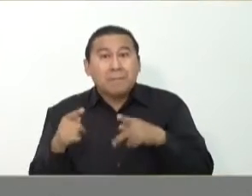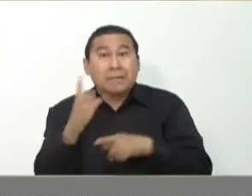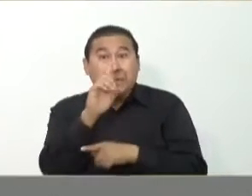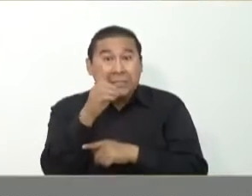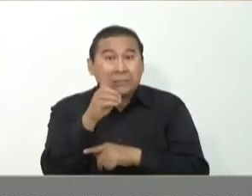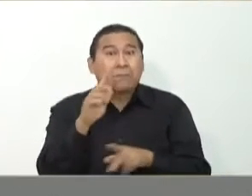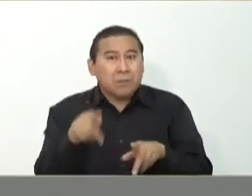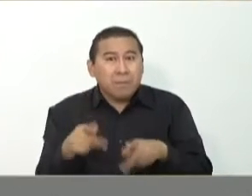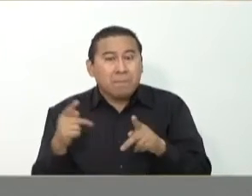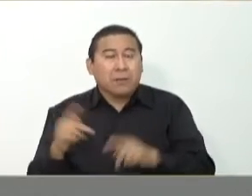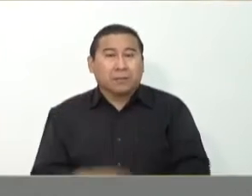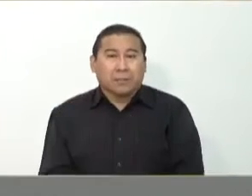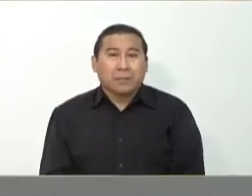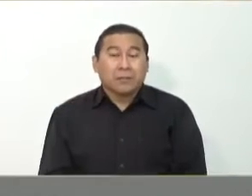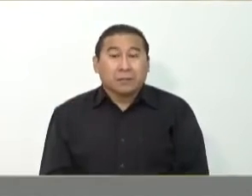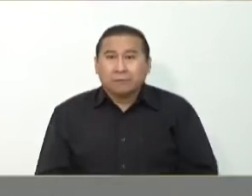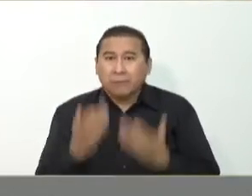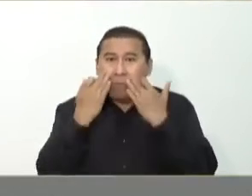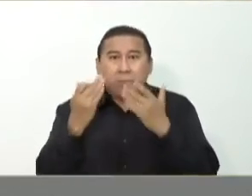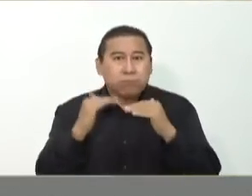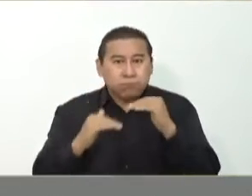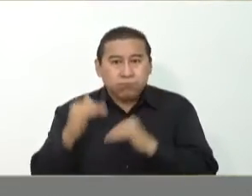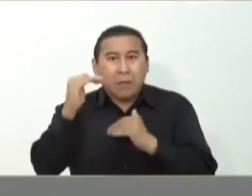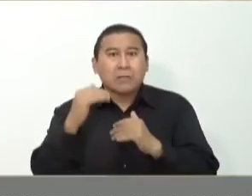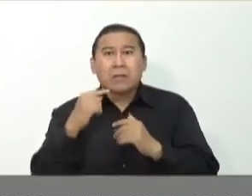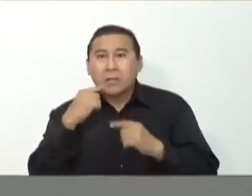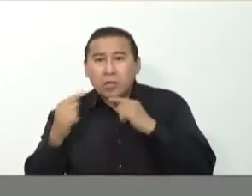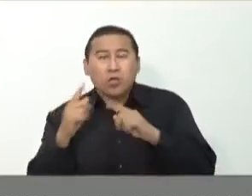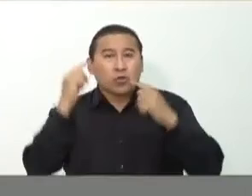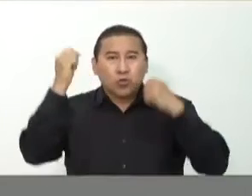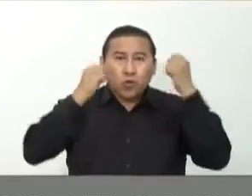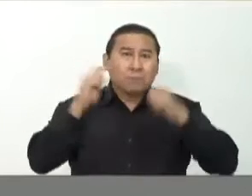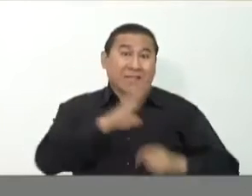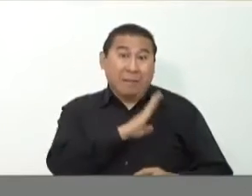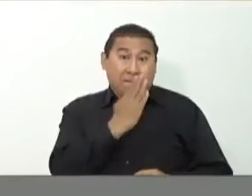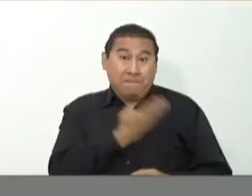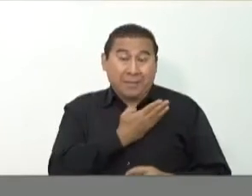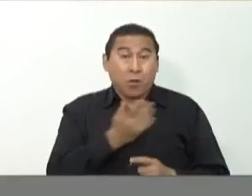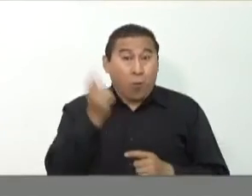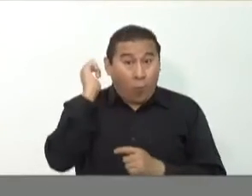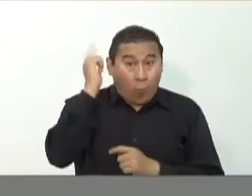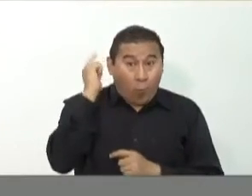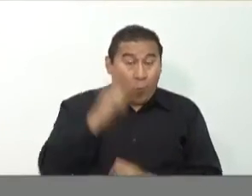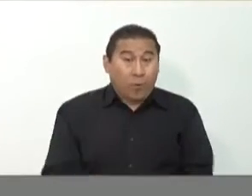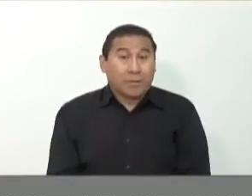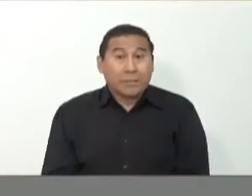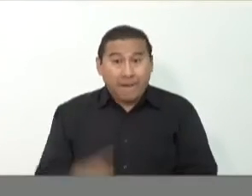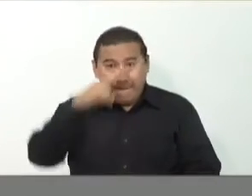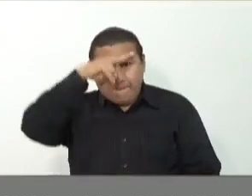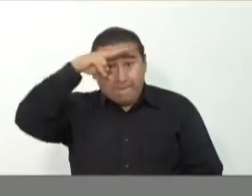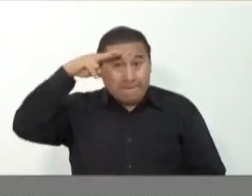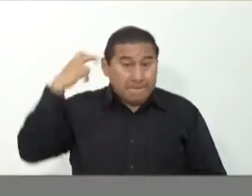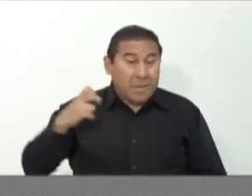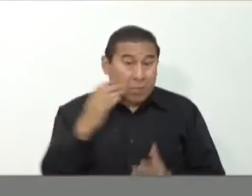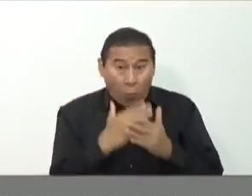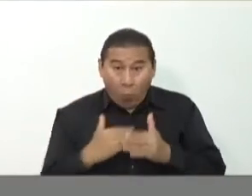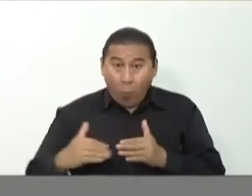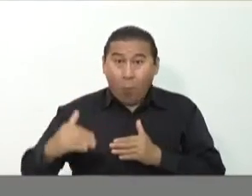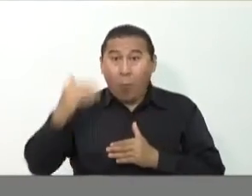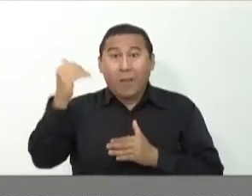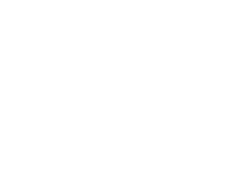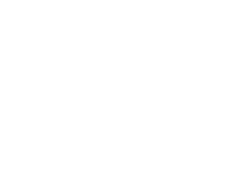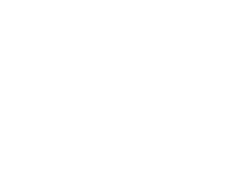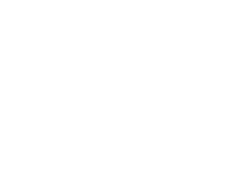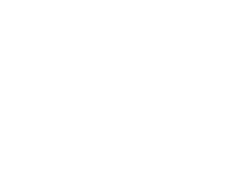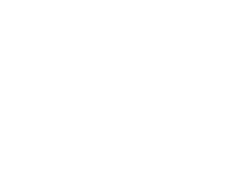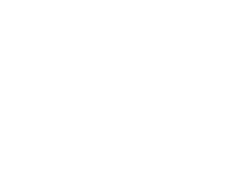diciembre ellos ven también un rebote en la demanda del turismo español y ellos esperan a partir del verano tener un gran resto cierre